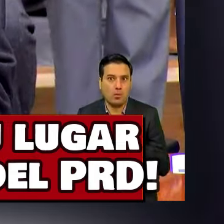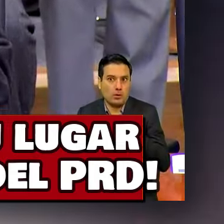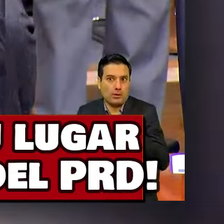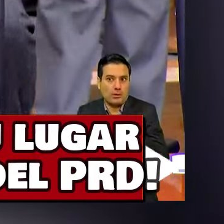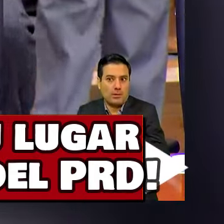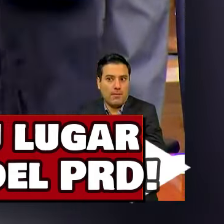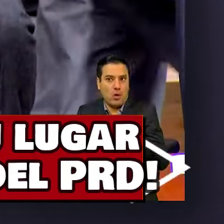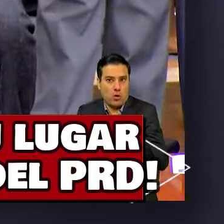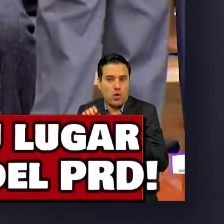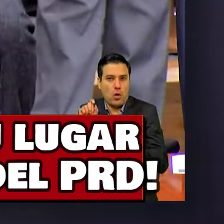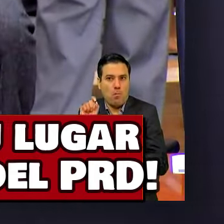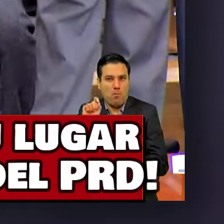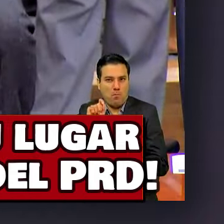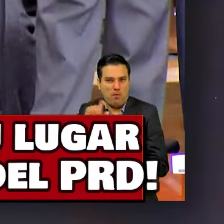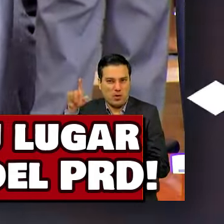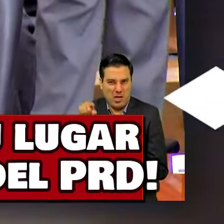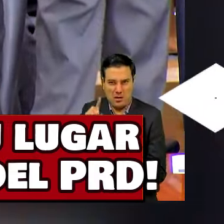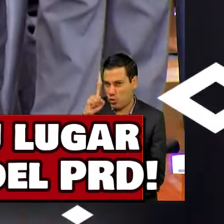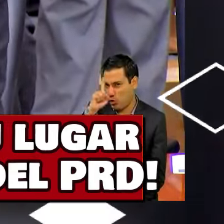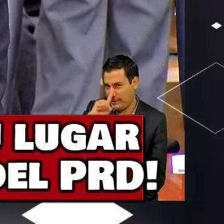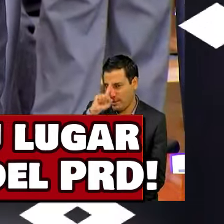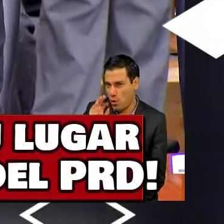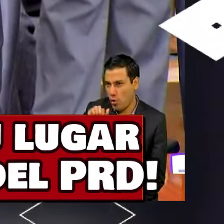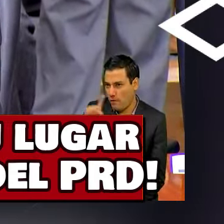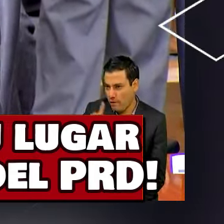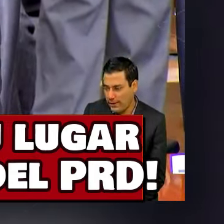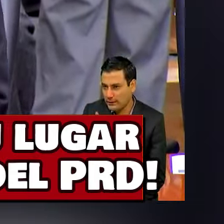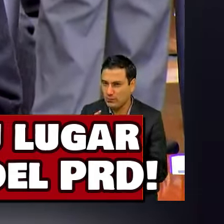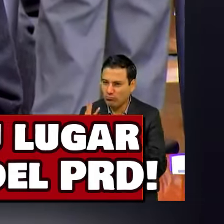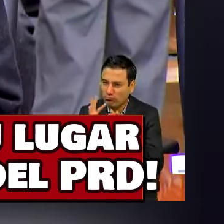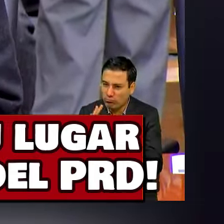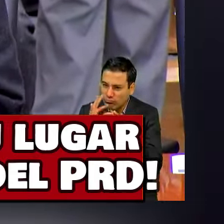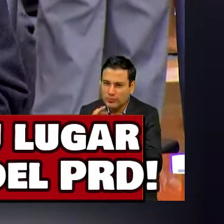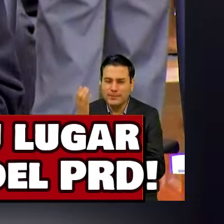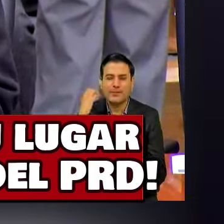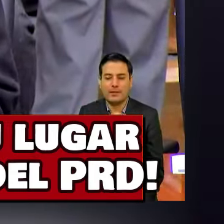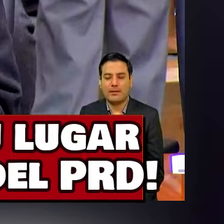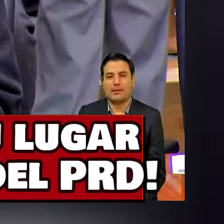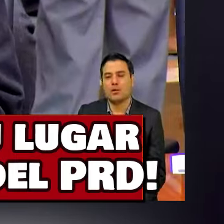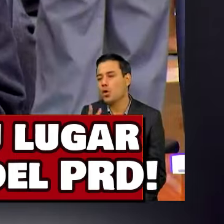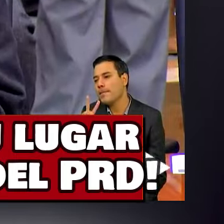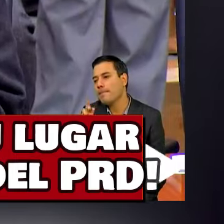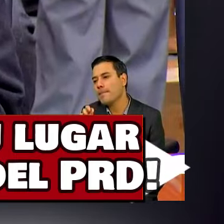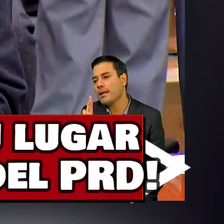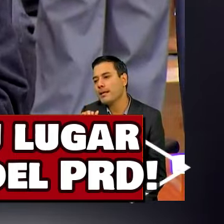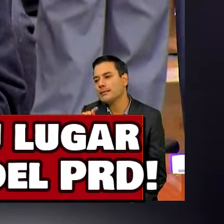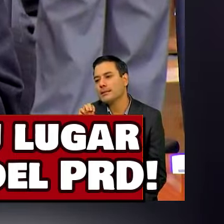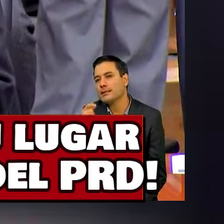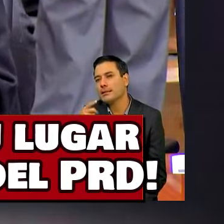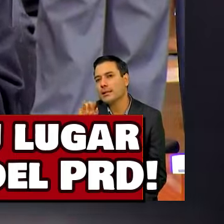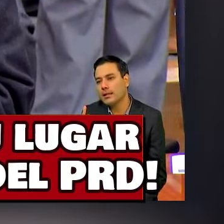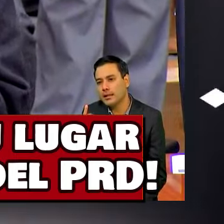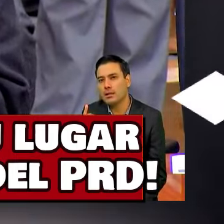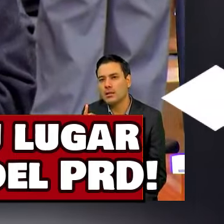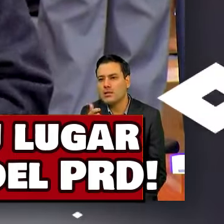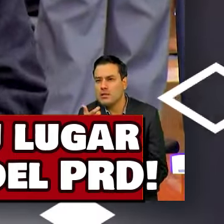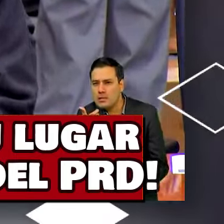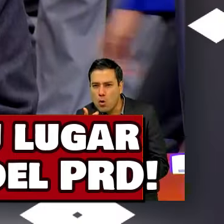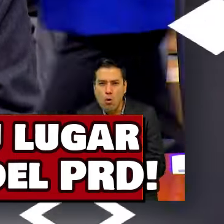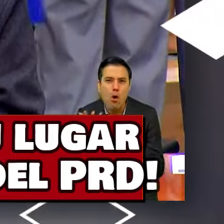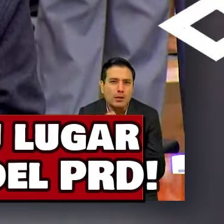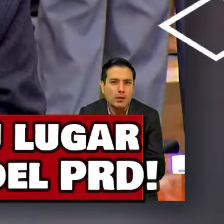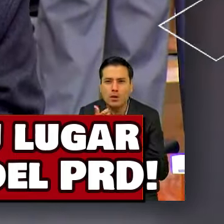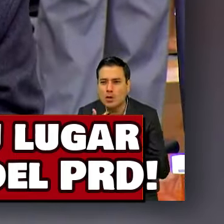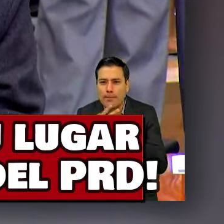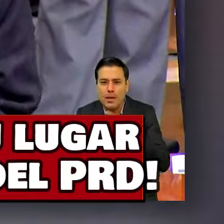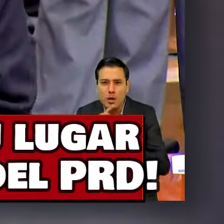mucho la atención la intervención del consejero Faz sobre el tema del aspirante Verástegui y los montos y los orígenes de los recursos que